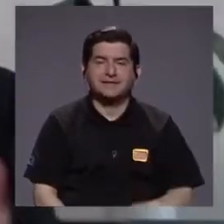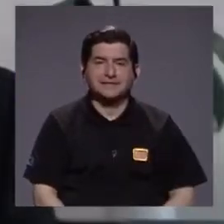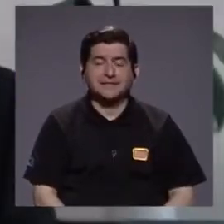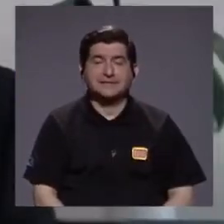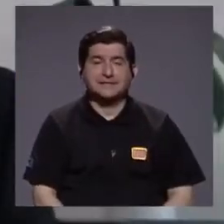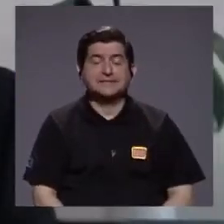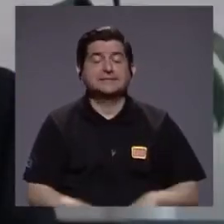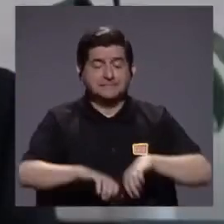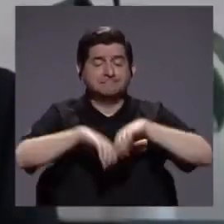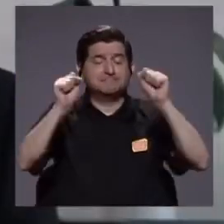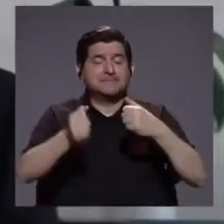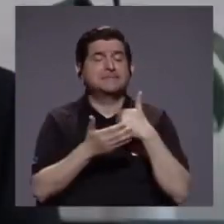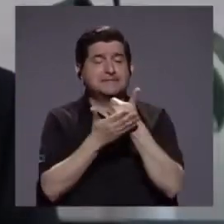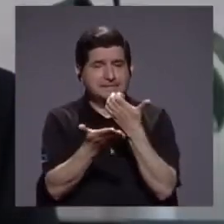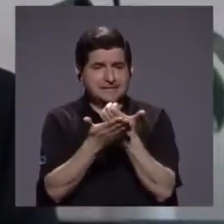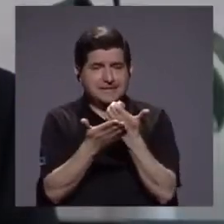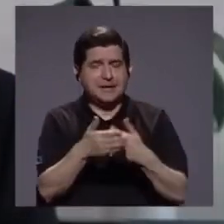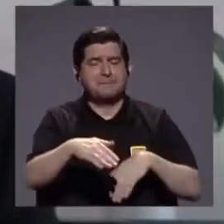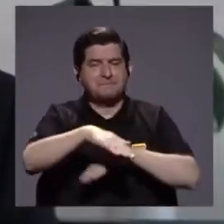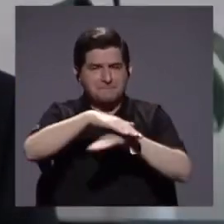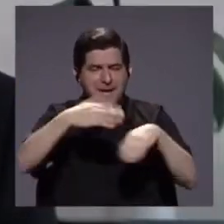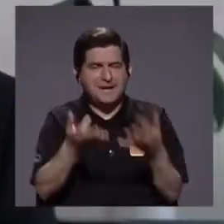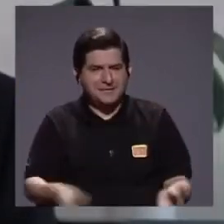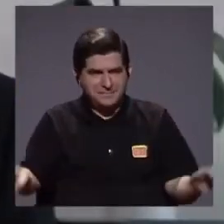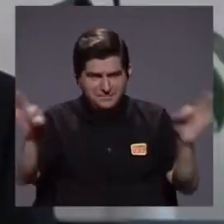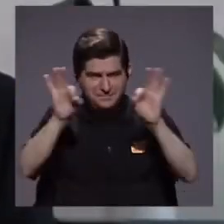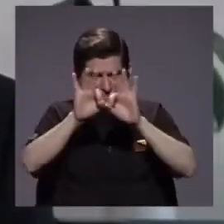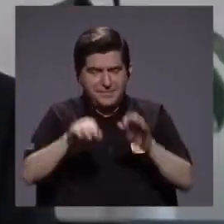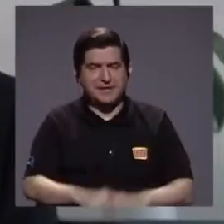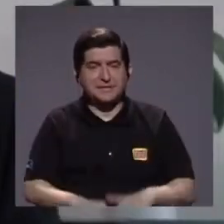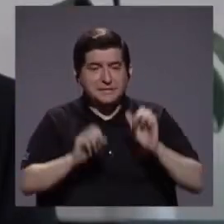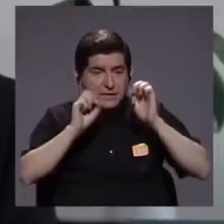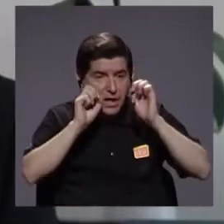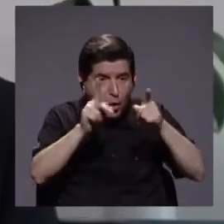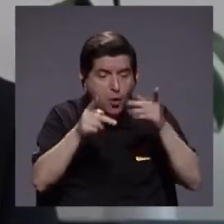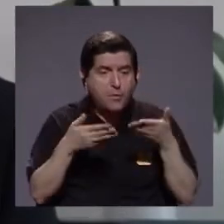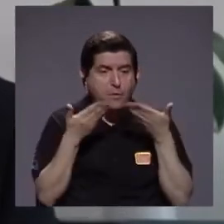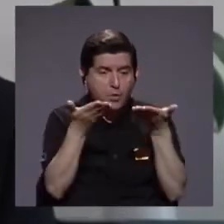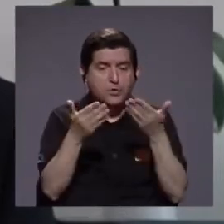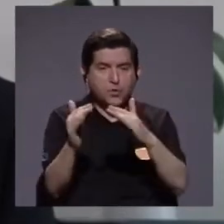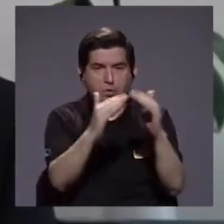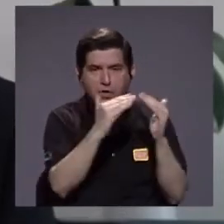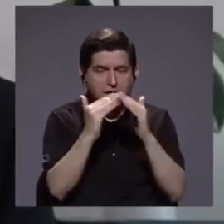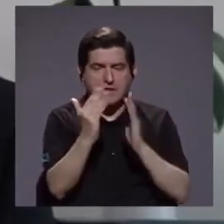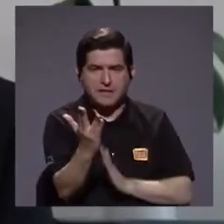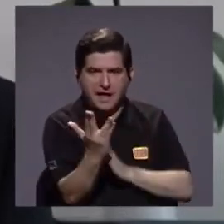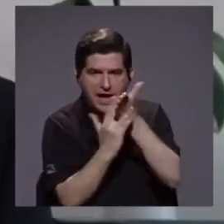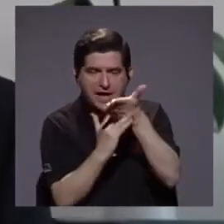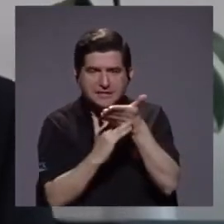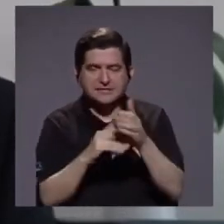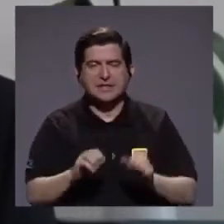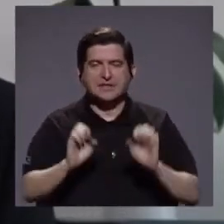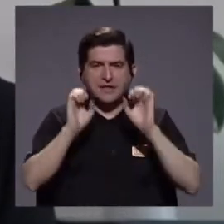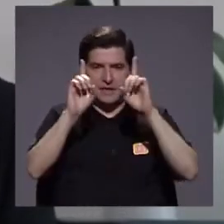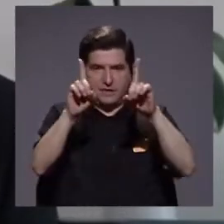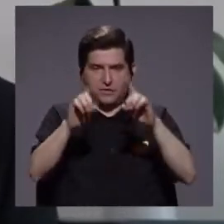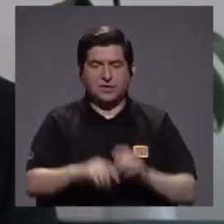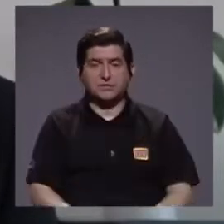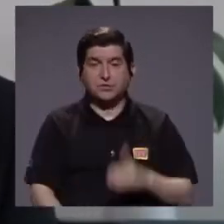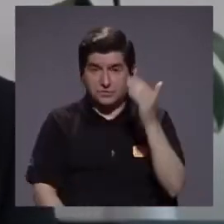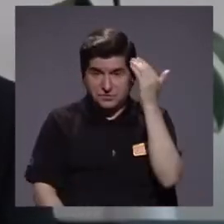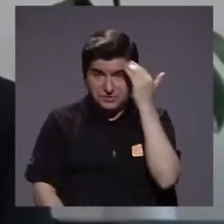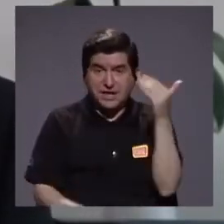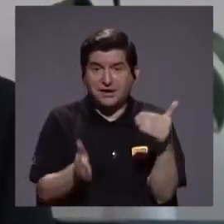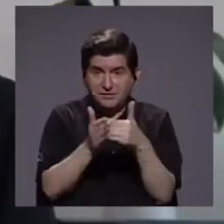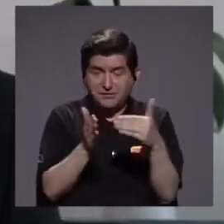Definitivamente el sistema de becas es un pilar mediante el cual se le dan oportunidades a la población para que acceda a la educación, sabiendo que, insisto